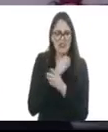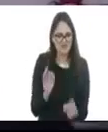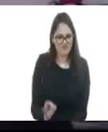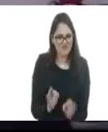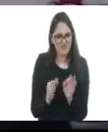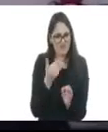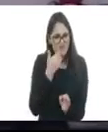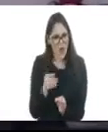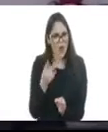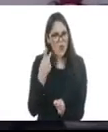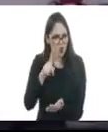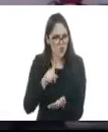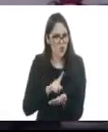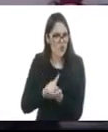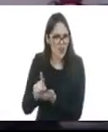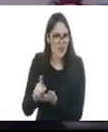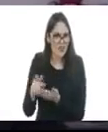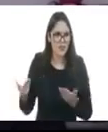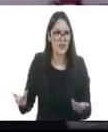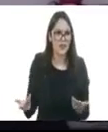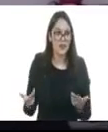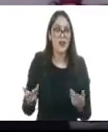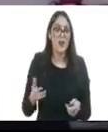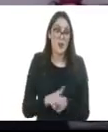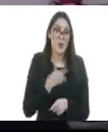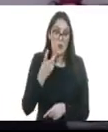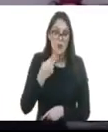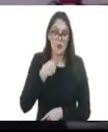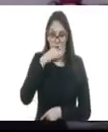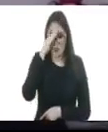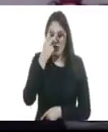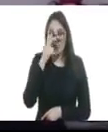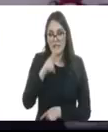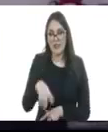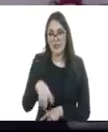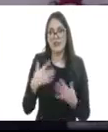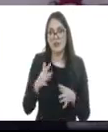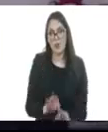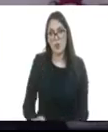derecho. Por eso yo creo que fue muy importante, ¿no? Tener